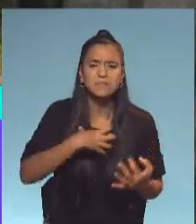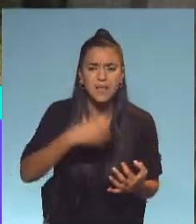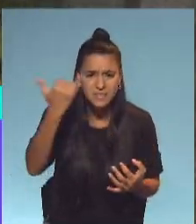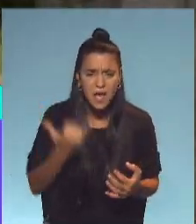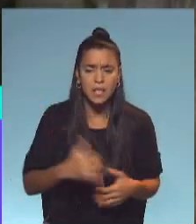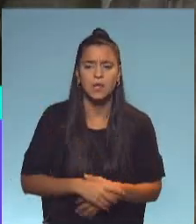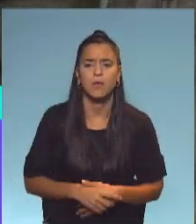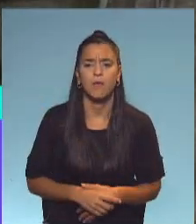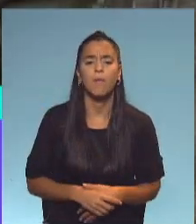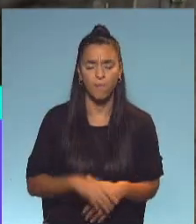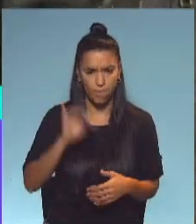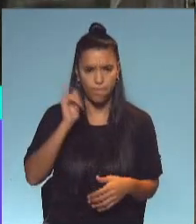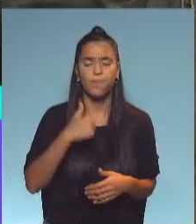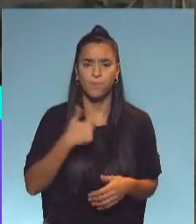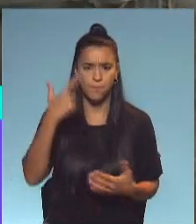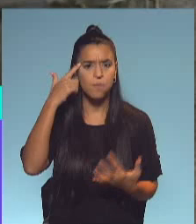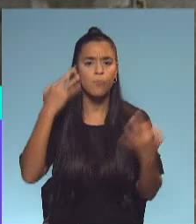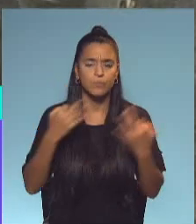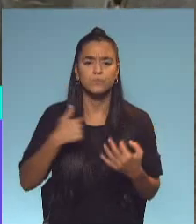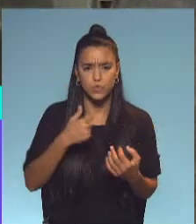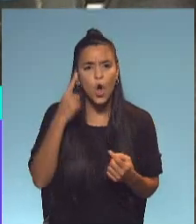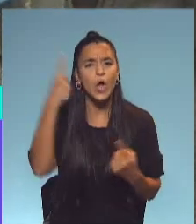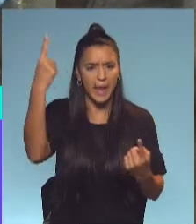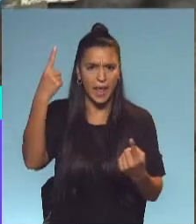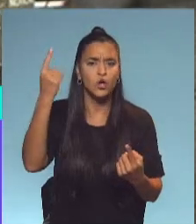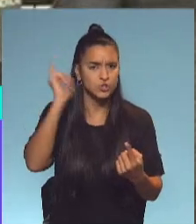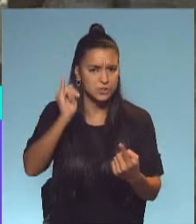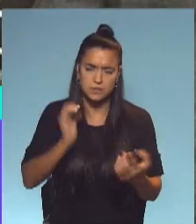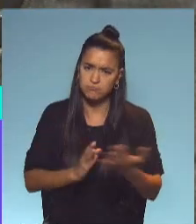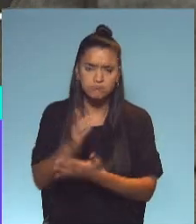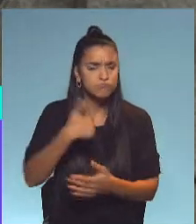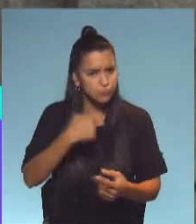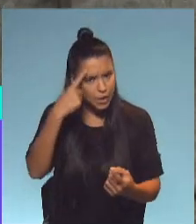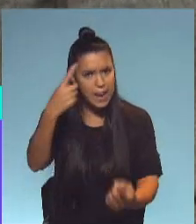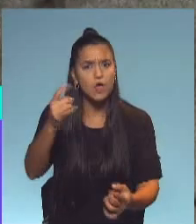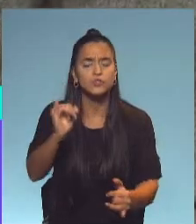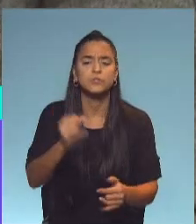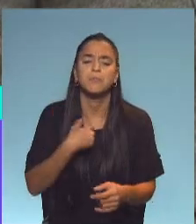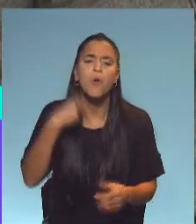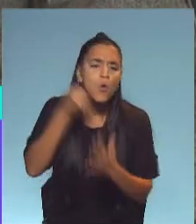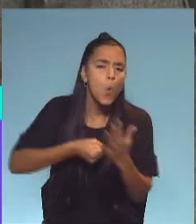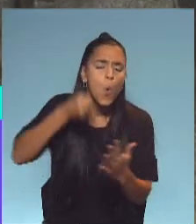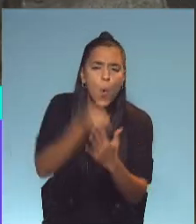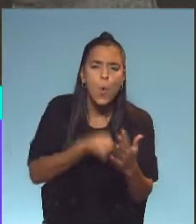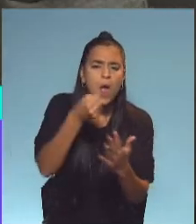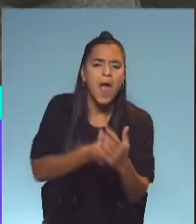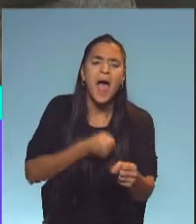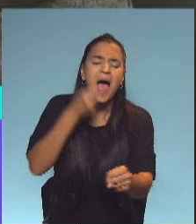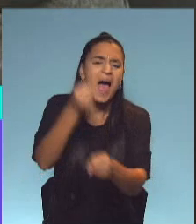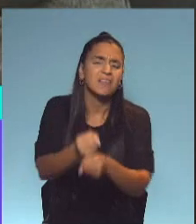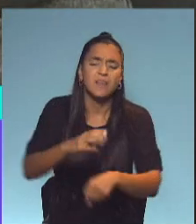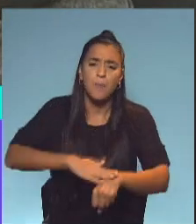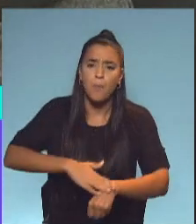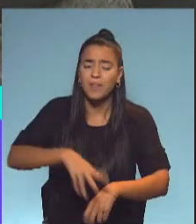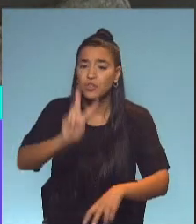todavía? Sí, en la justicia voy a creer toda mi vida y por lo que uno va a pelear hasta el día que deje de